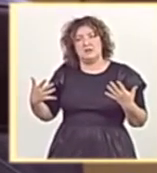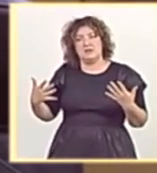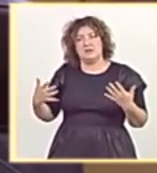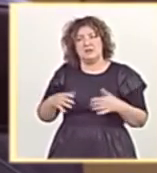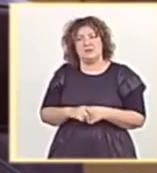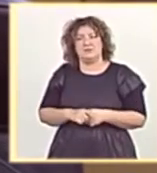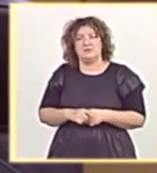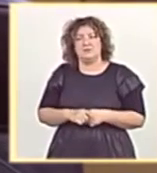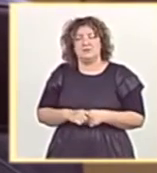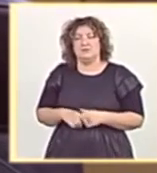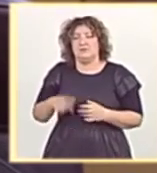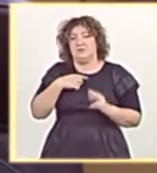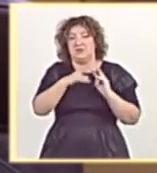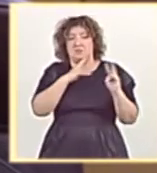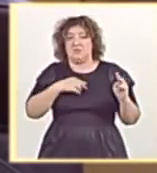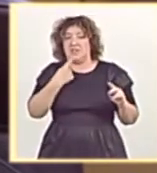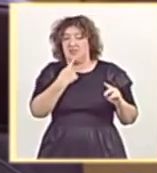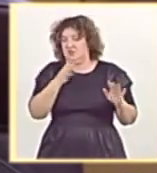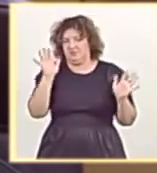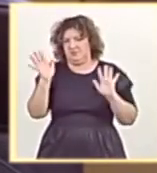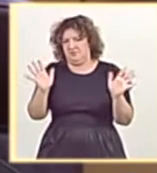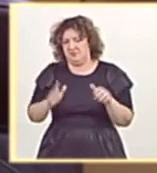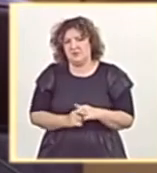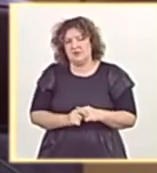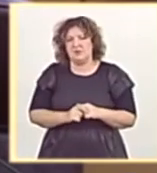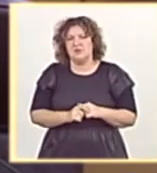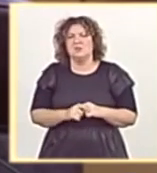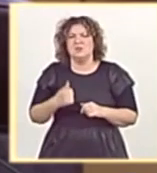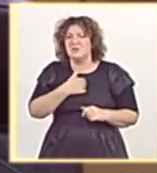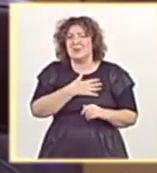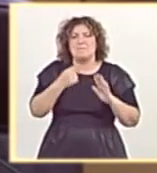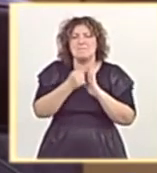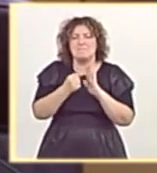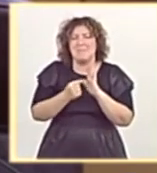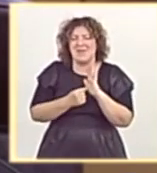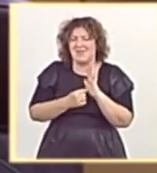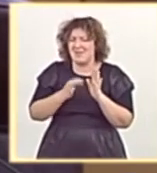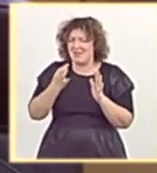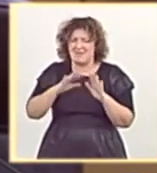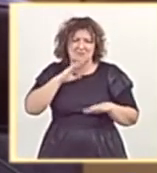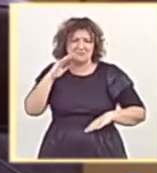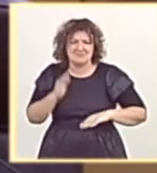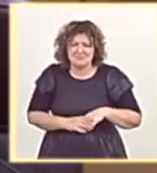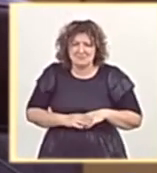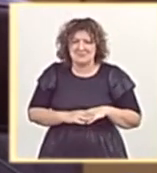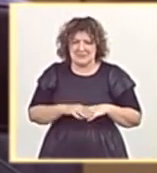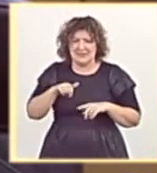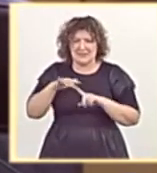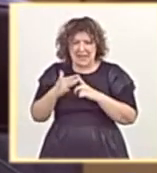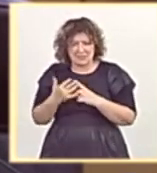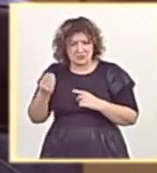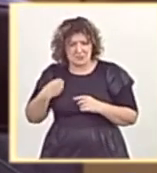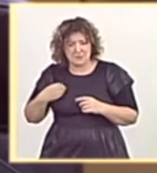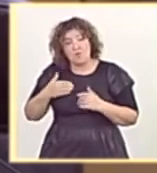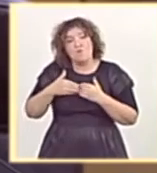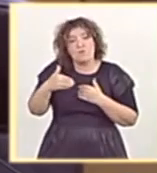que se han hecho en la contestación. Nosotros lo que queremos es que se tomen medidas ahora y sobre este caso y también medidas